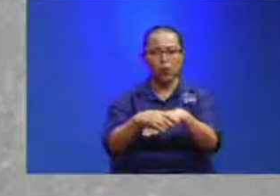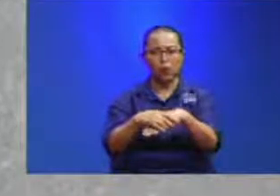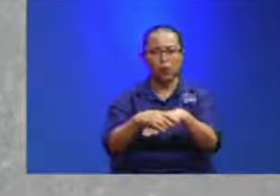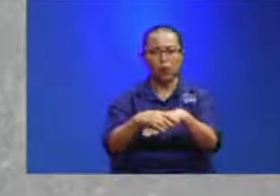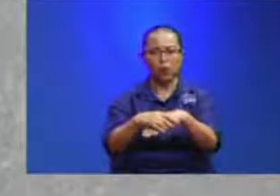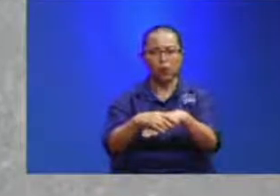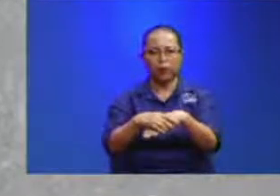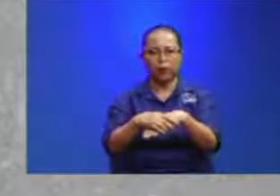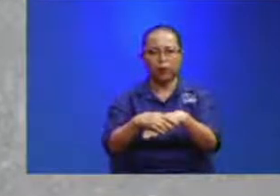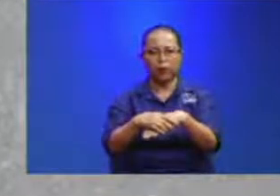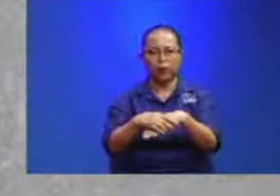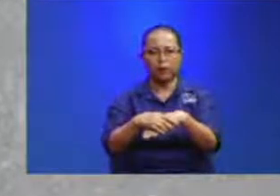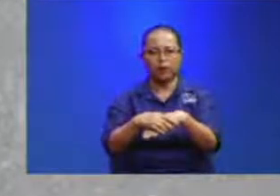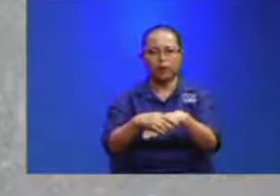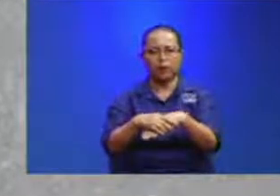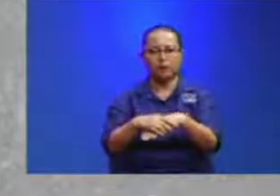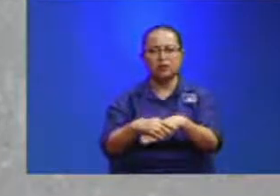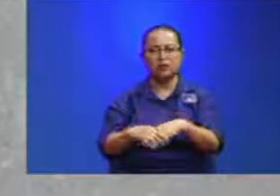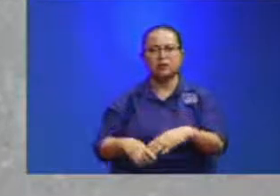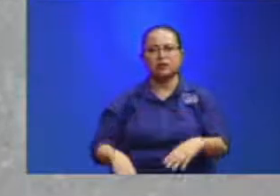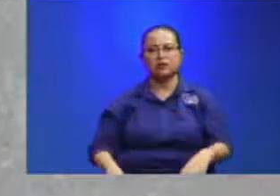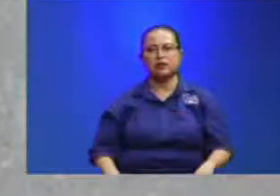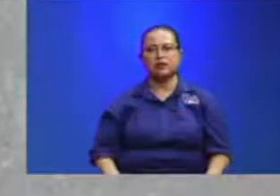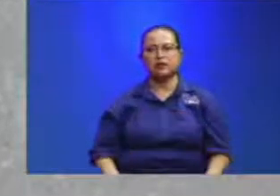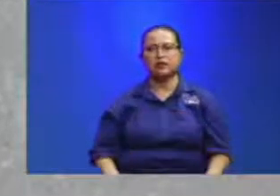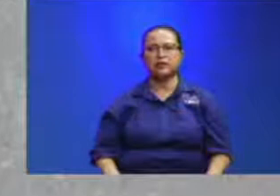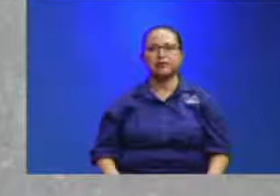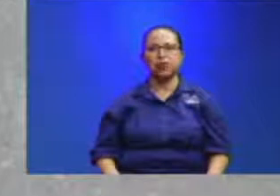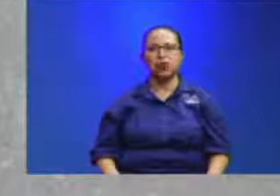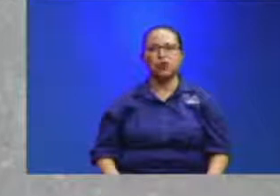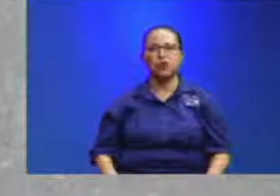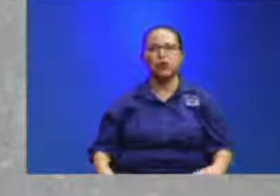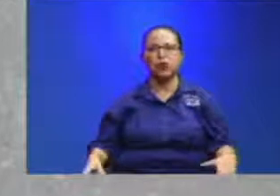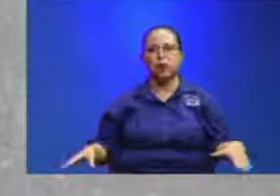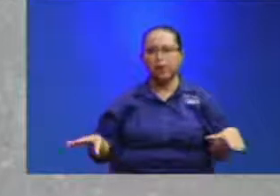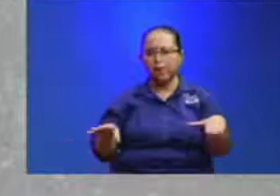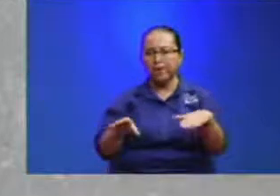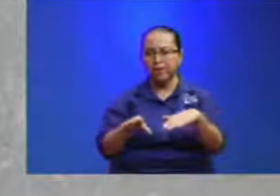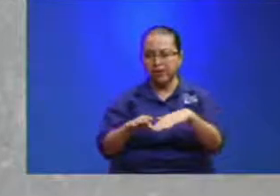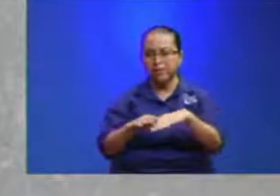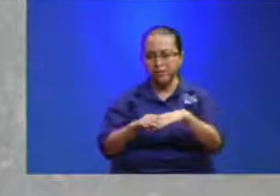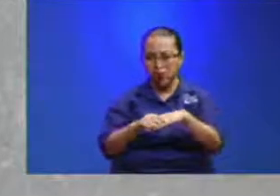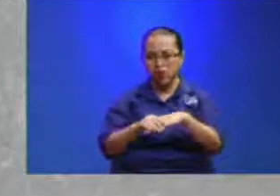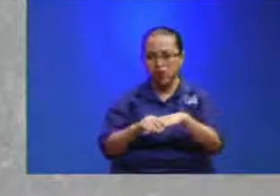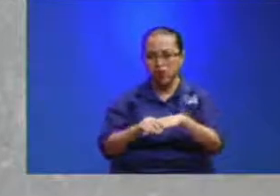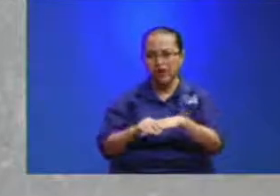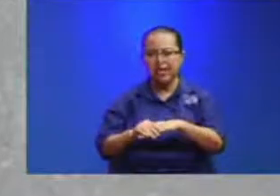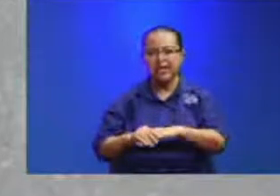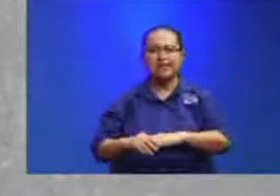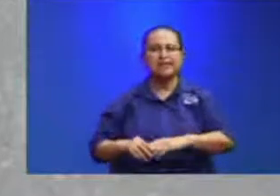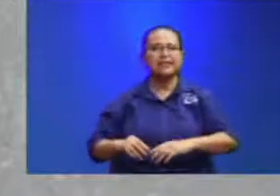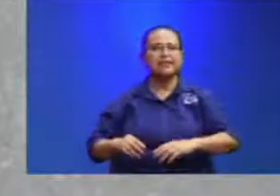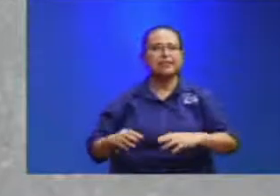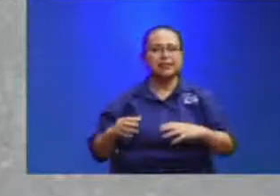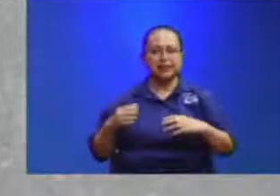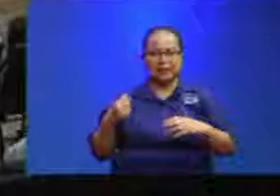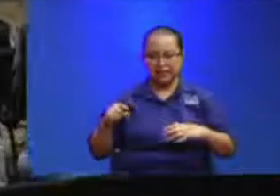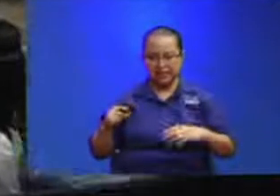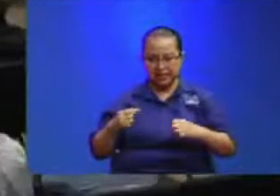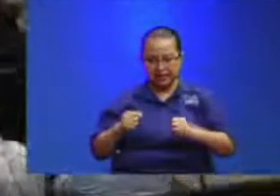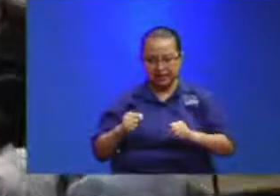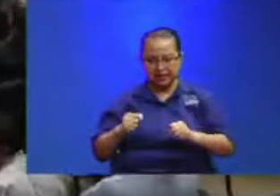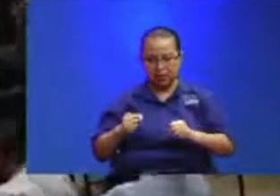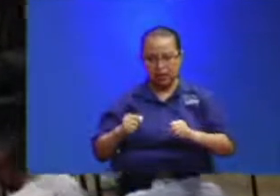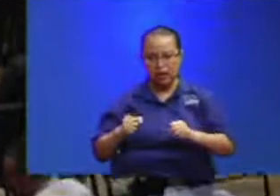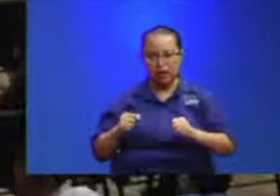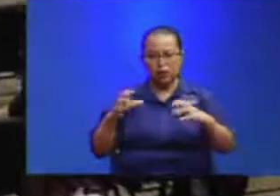a conveniencia del que lo estaba dando en este caso saúl para que le sirviera piedra tropiezo al